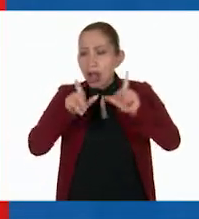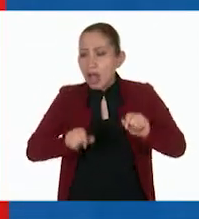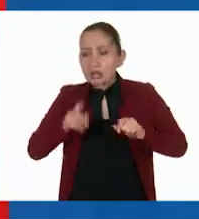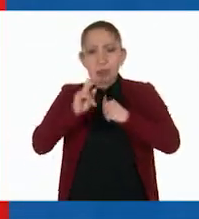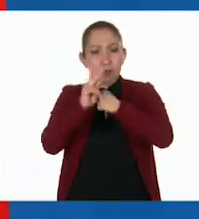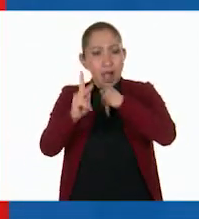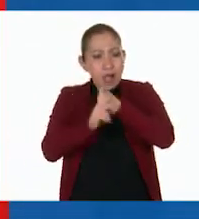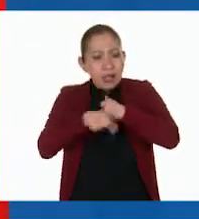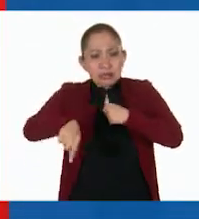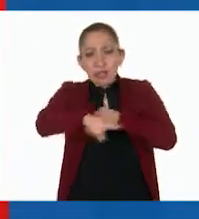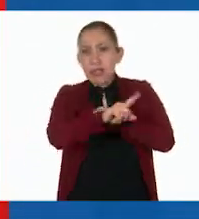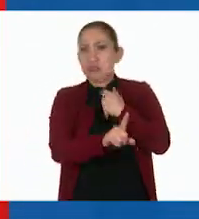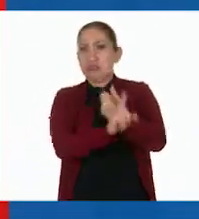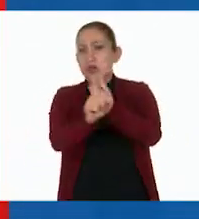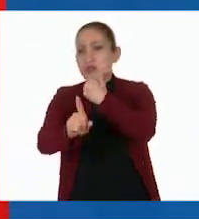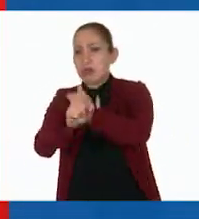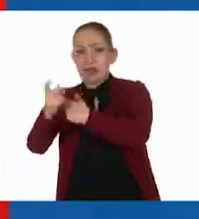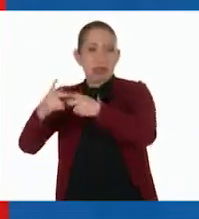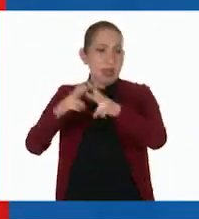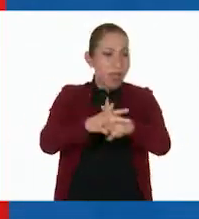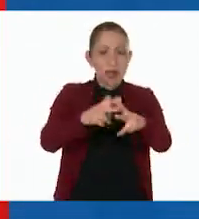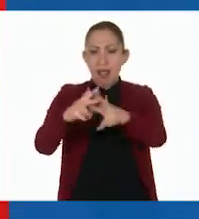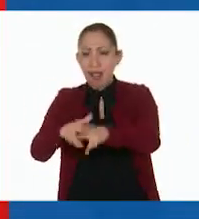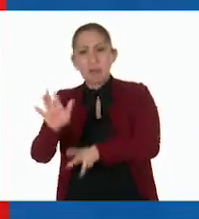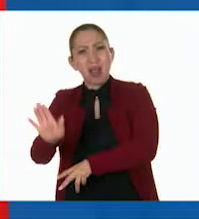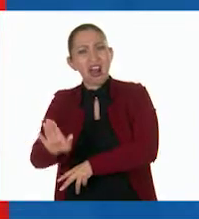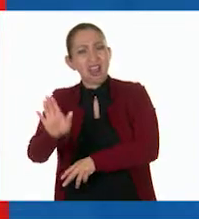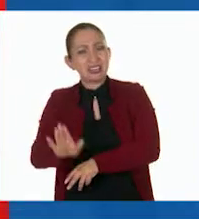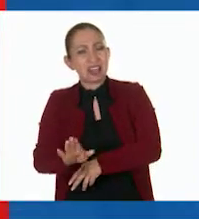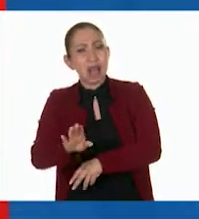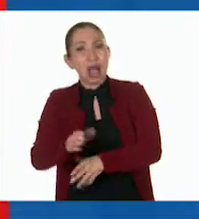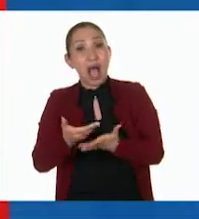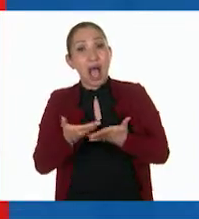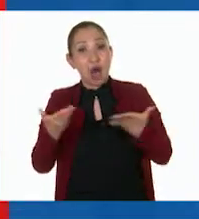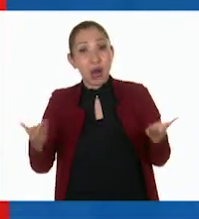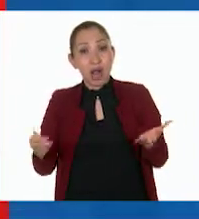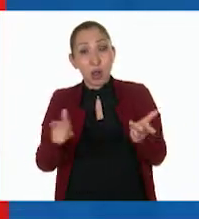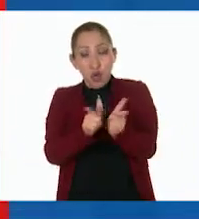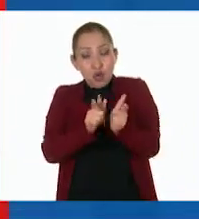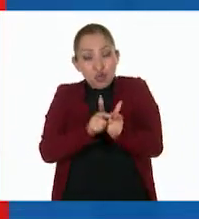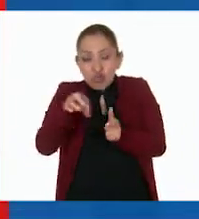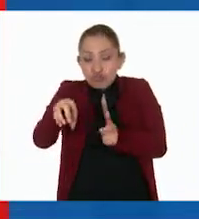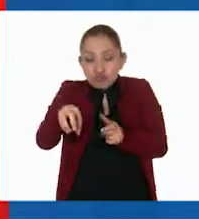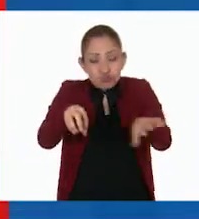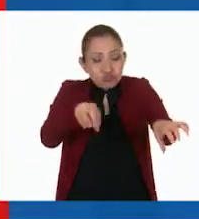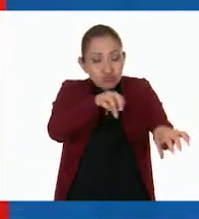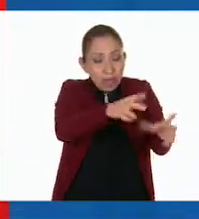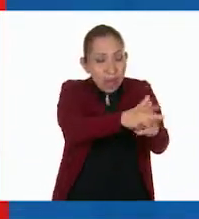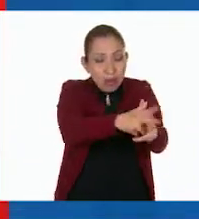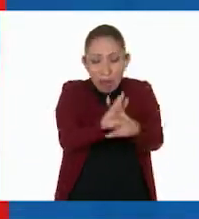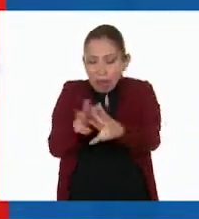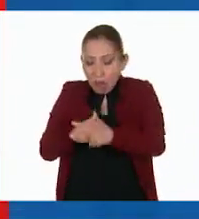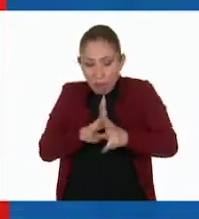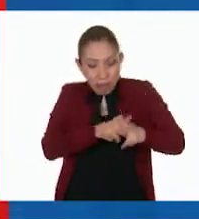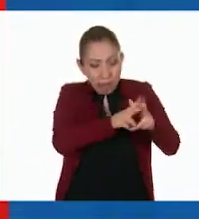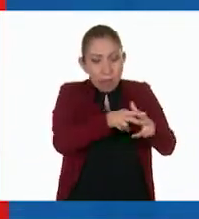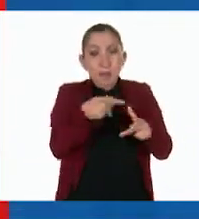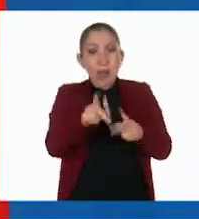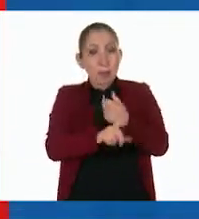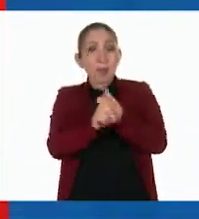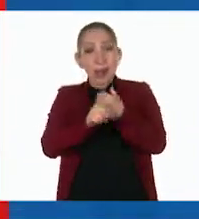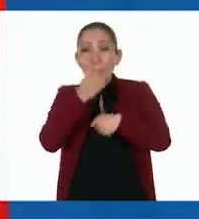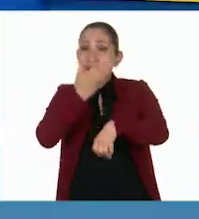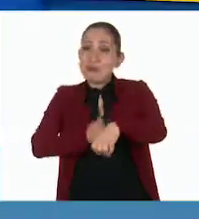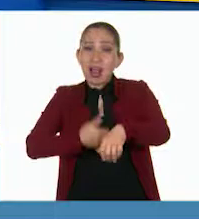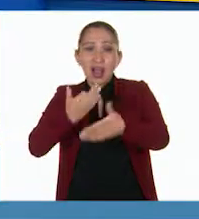país que parecía que seguía en guerra. Se trataba ahora de pequeños conflictos, pero aún había grandes problemas por